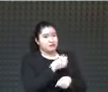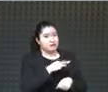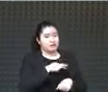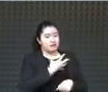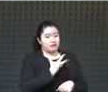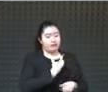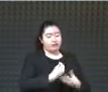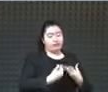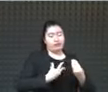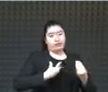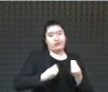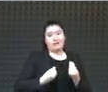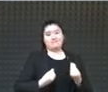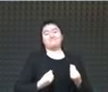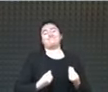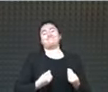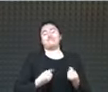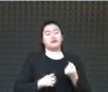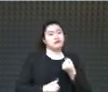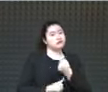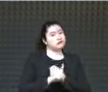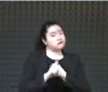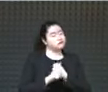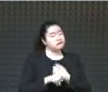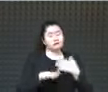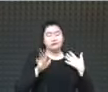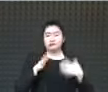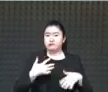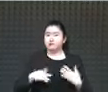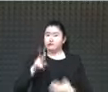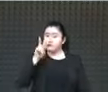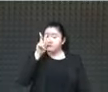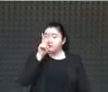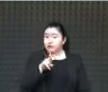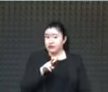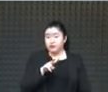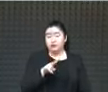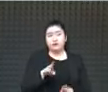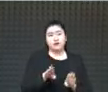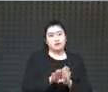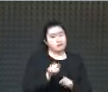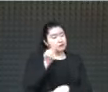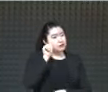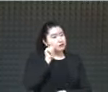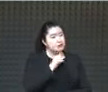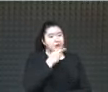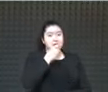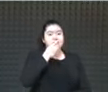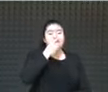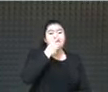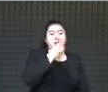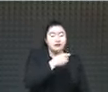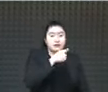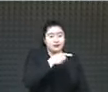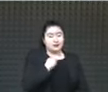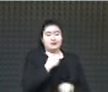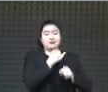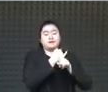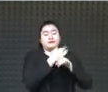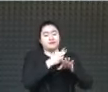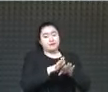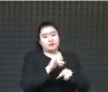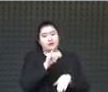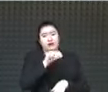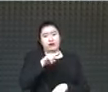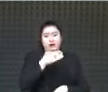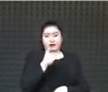pandemia. Entonces, para nadie es público, se ha dicho, hemos explicado, están los datos por parte del